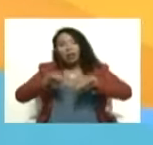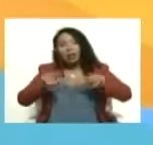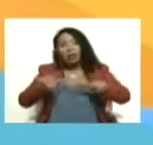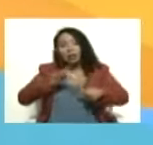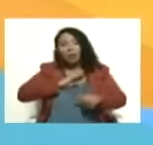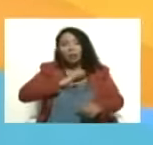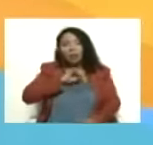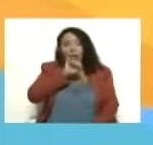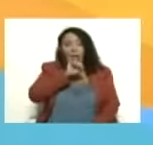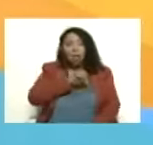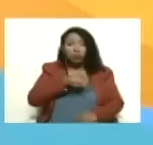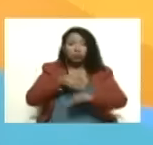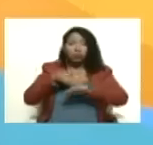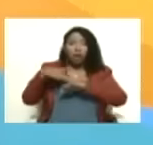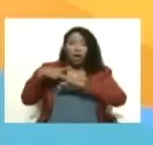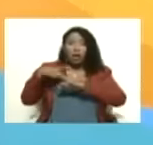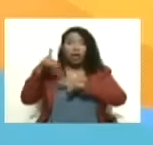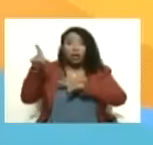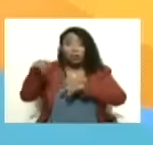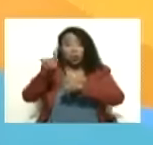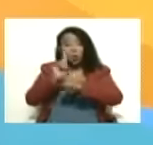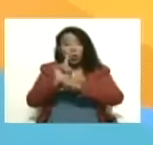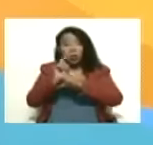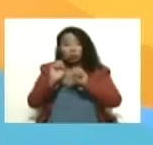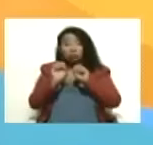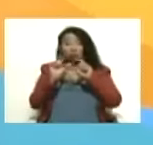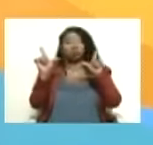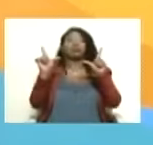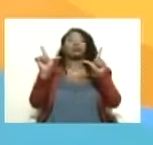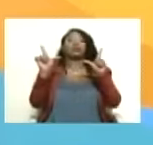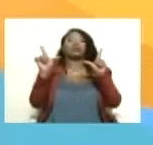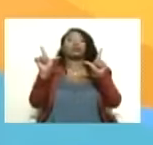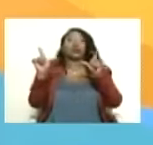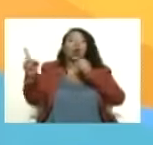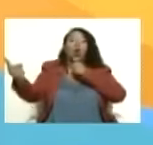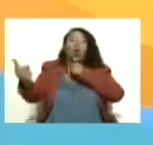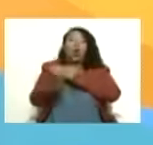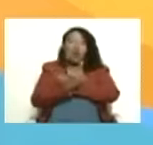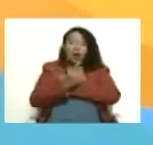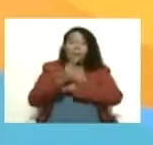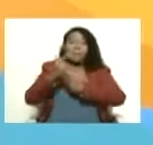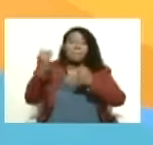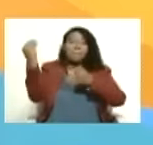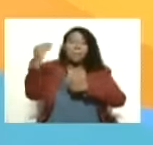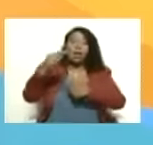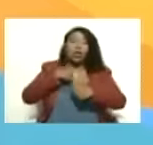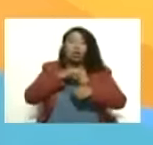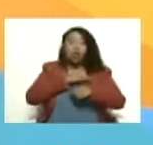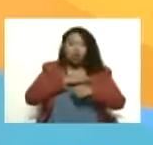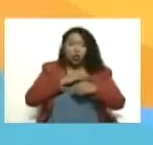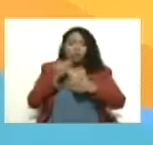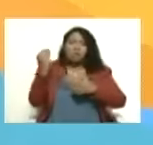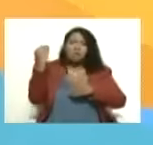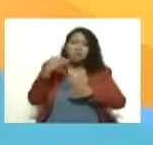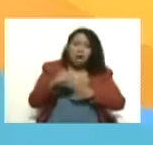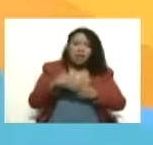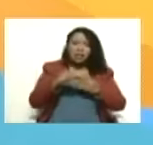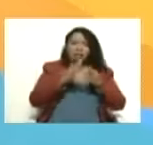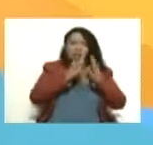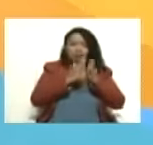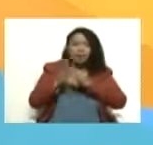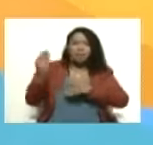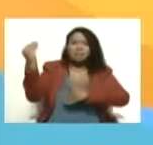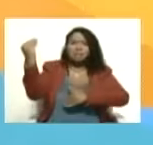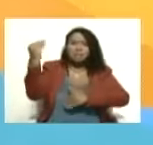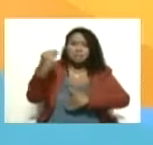y eso no solamente nos emociona mucho sino que nos obliga más nos obliga a más organización nos obliga a más